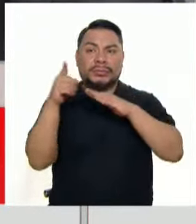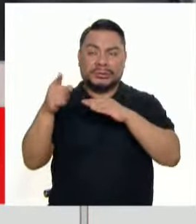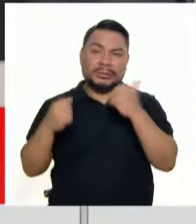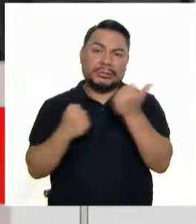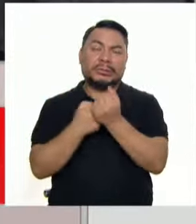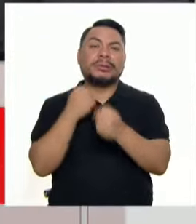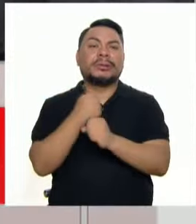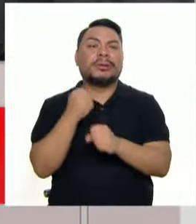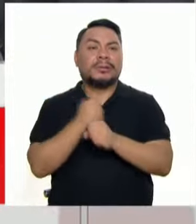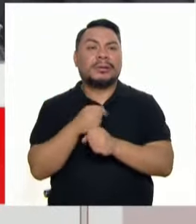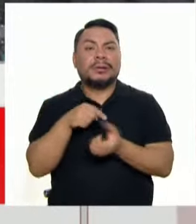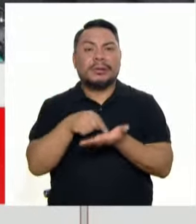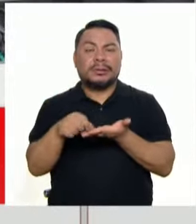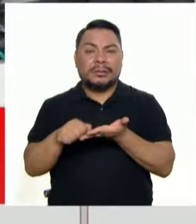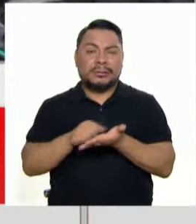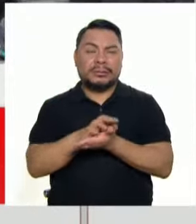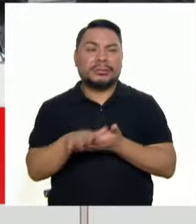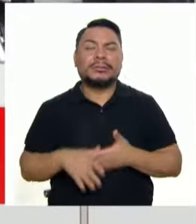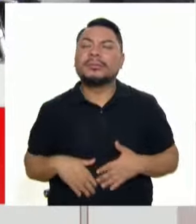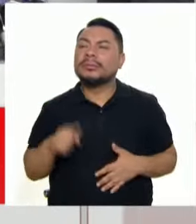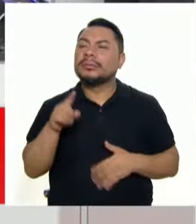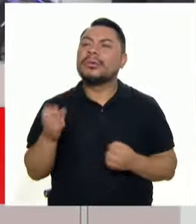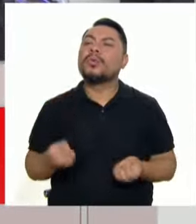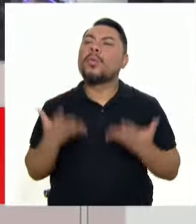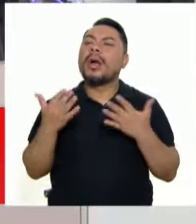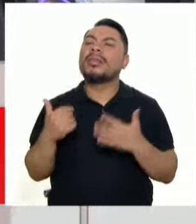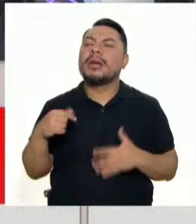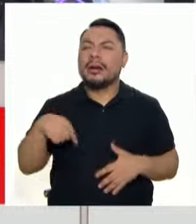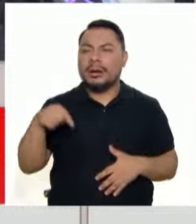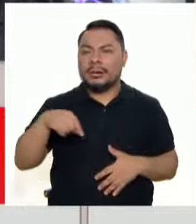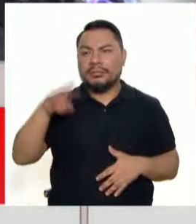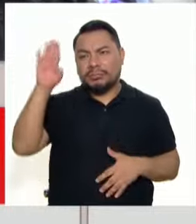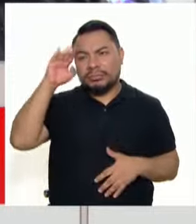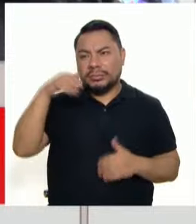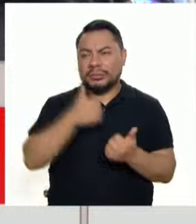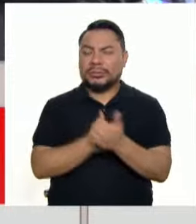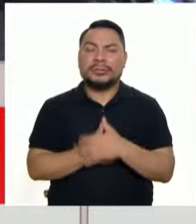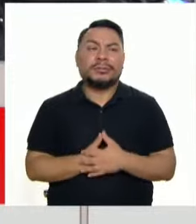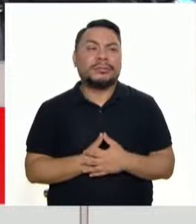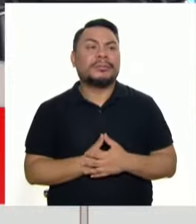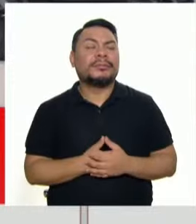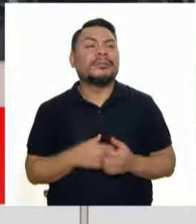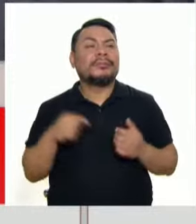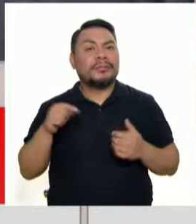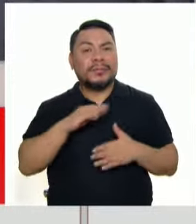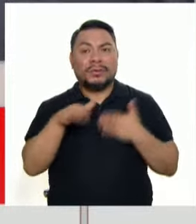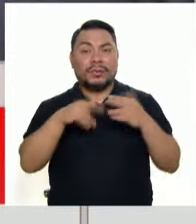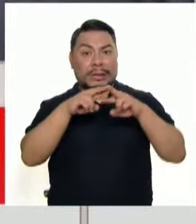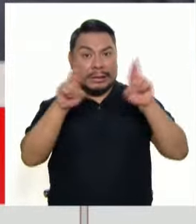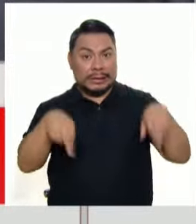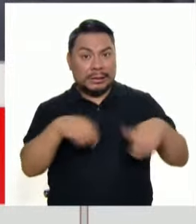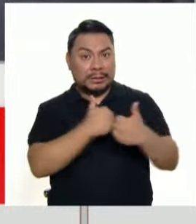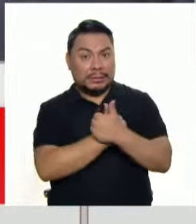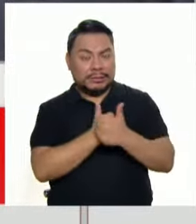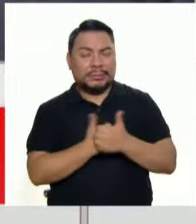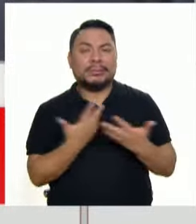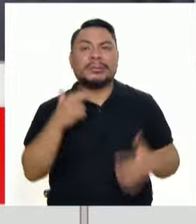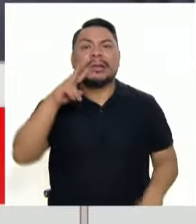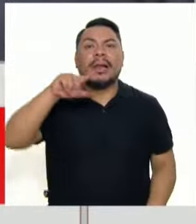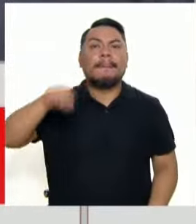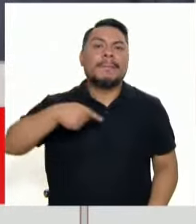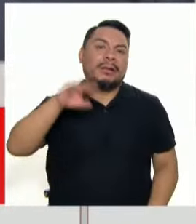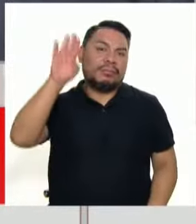están trabajando para Semana Santa. ¿Y con cuántos policías cuenta Ayacucho? Mira, Ayacucho a nivel de toda la región tiene aproximadamente